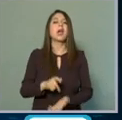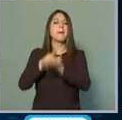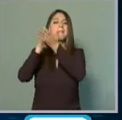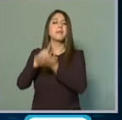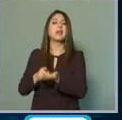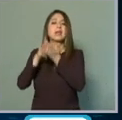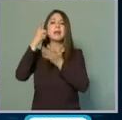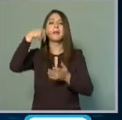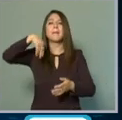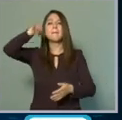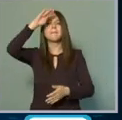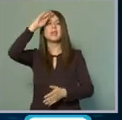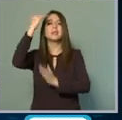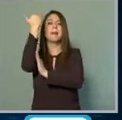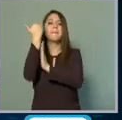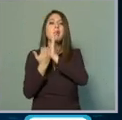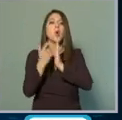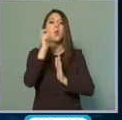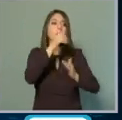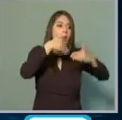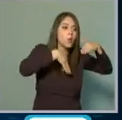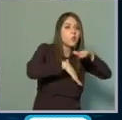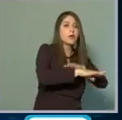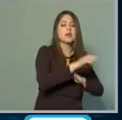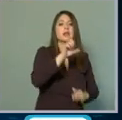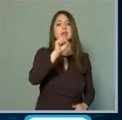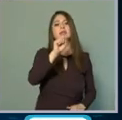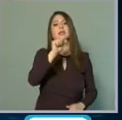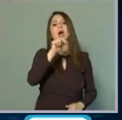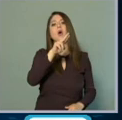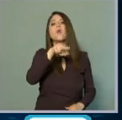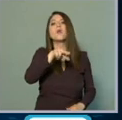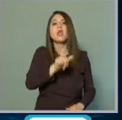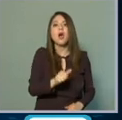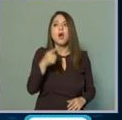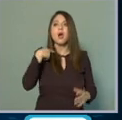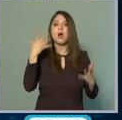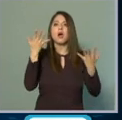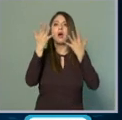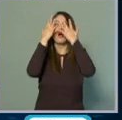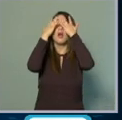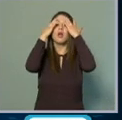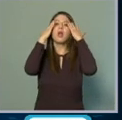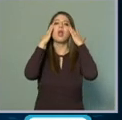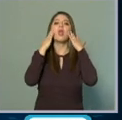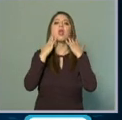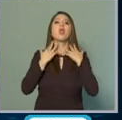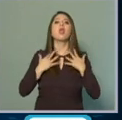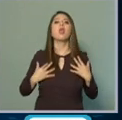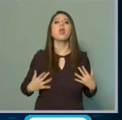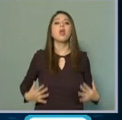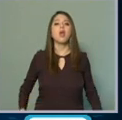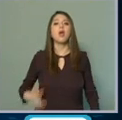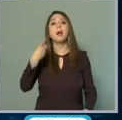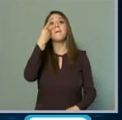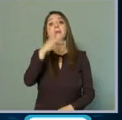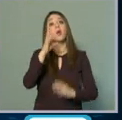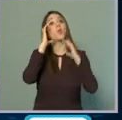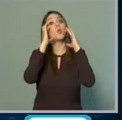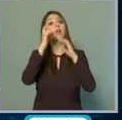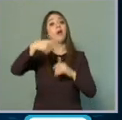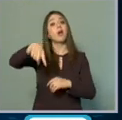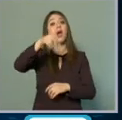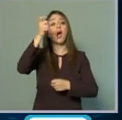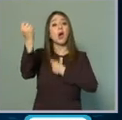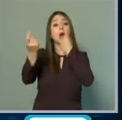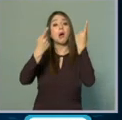a un sauna. Oye, Alicia, la grasa, ojo amigos, por favor, la grasa no se suda, Pero entonces ya hemos